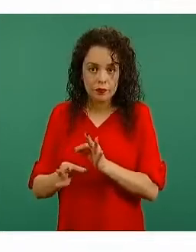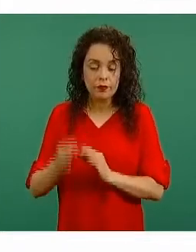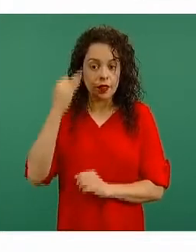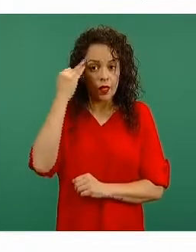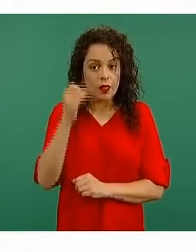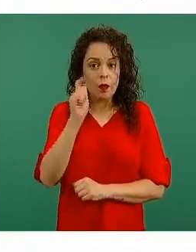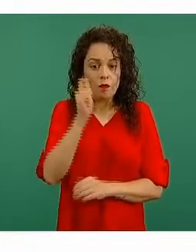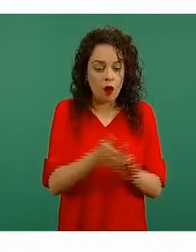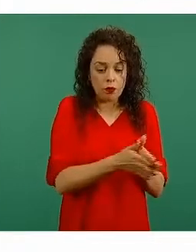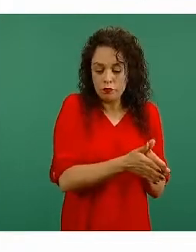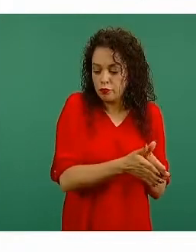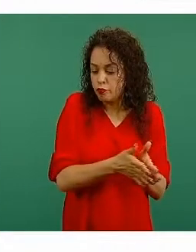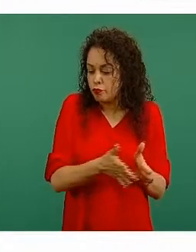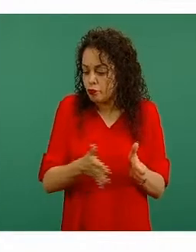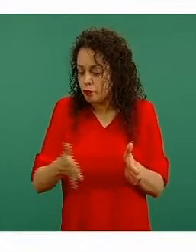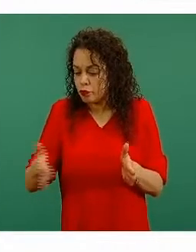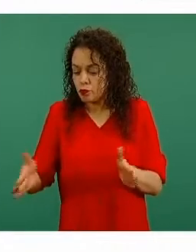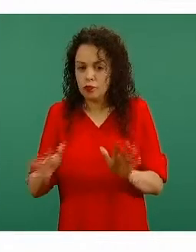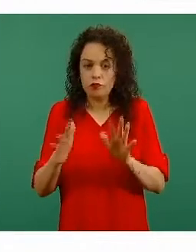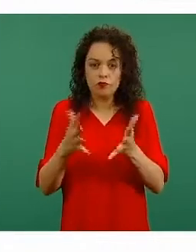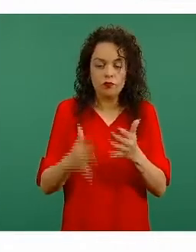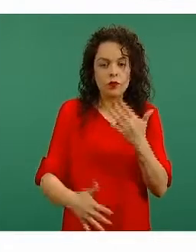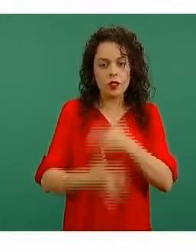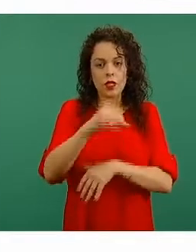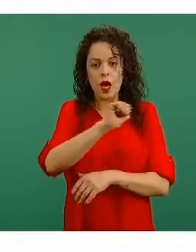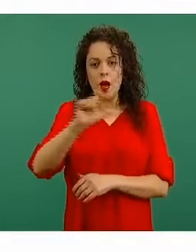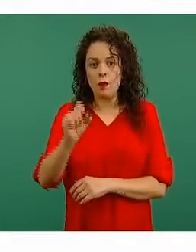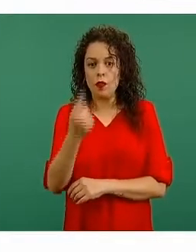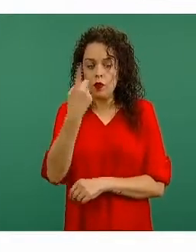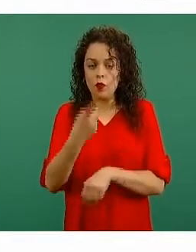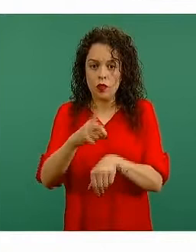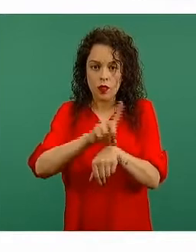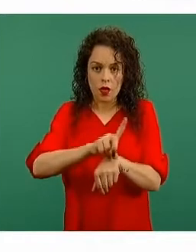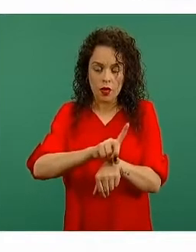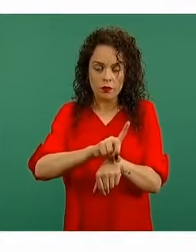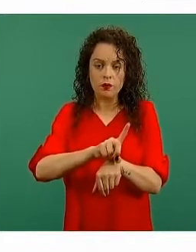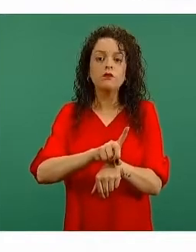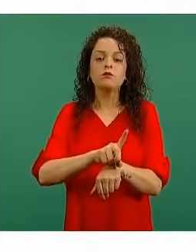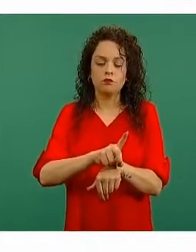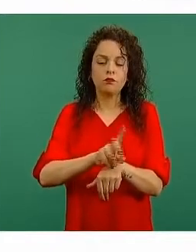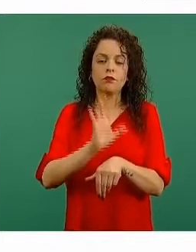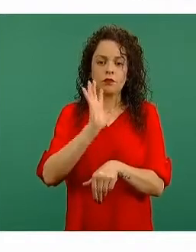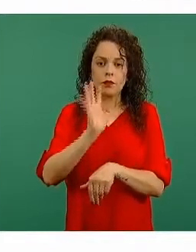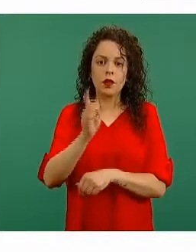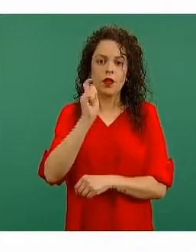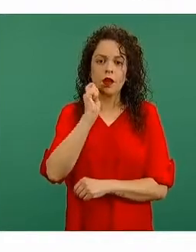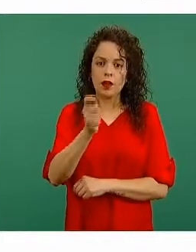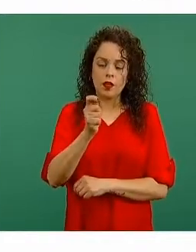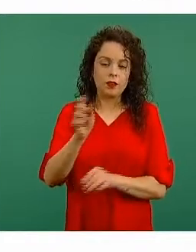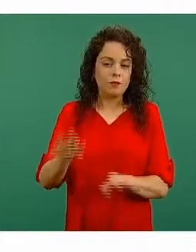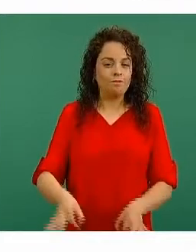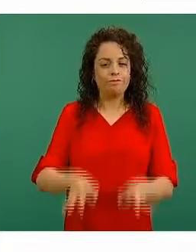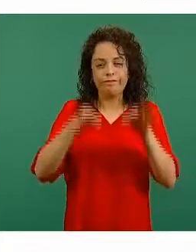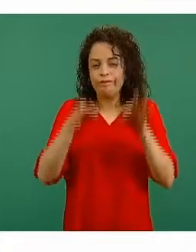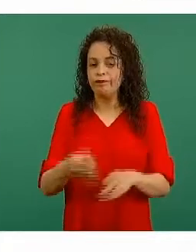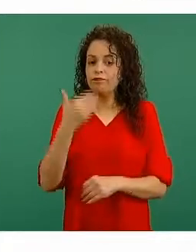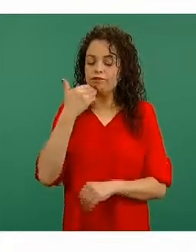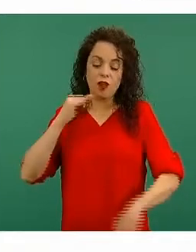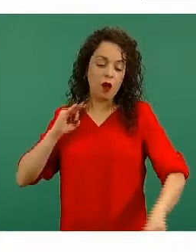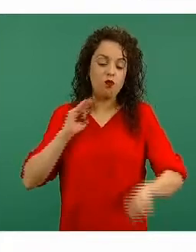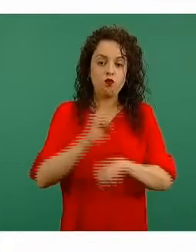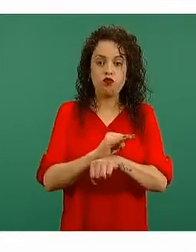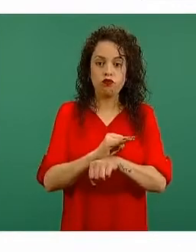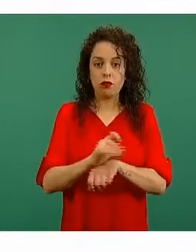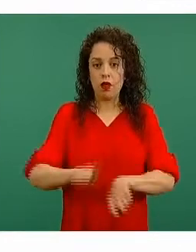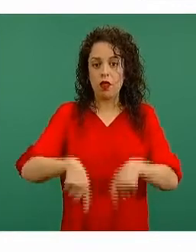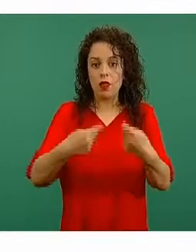periodo promedio de 15 a 21 días la máxima eficacia de protección que